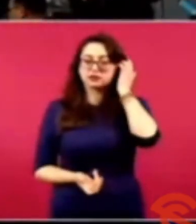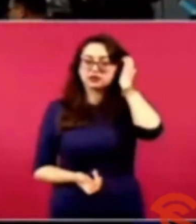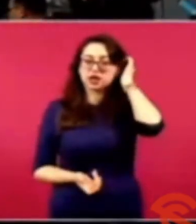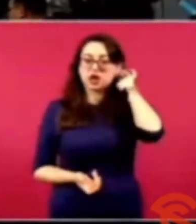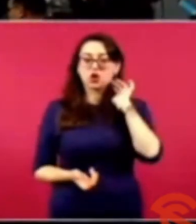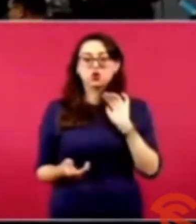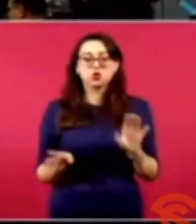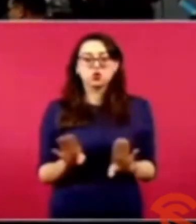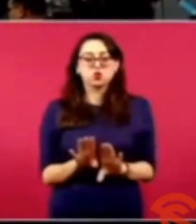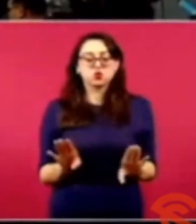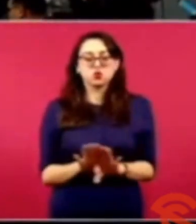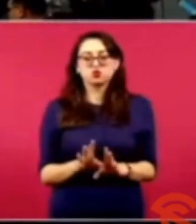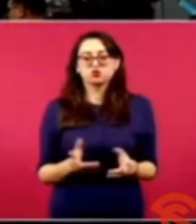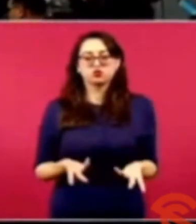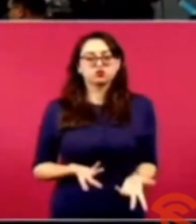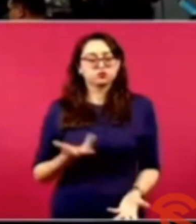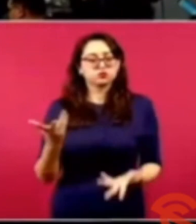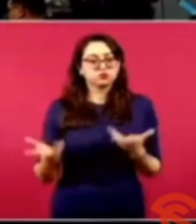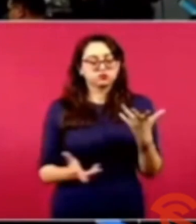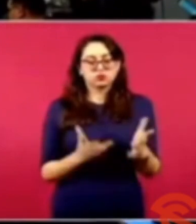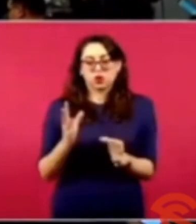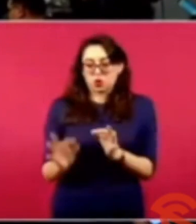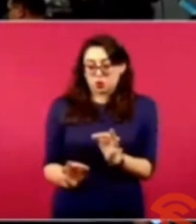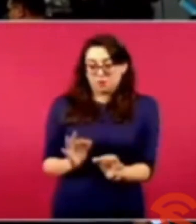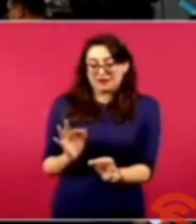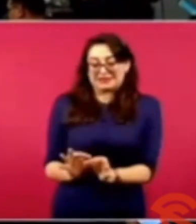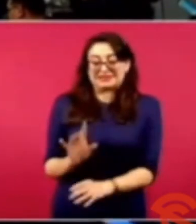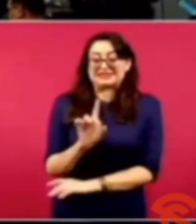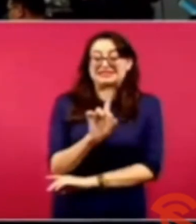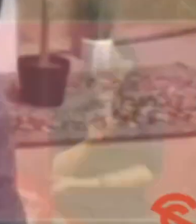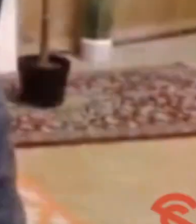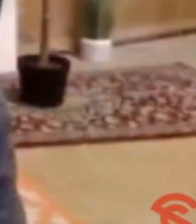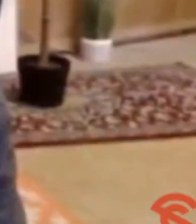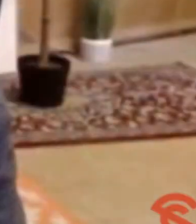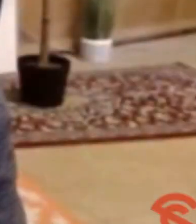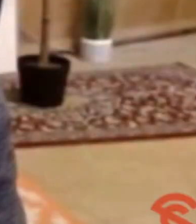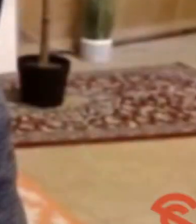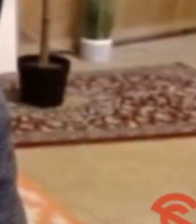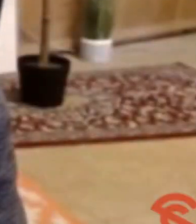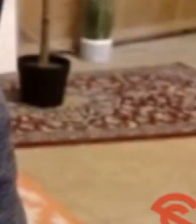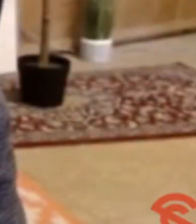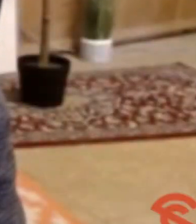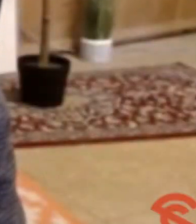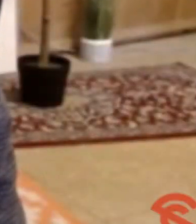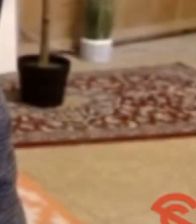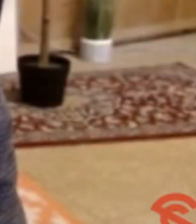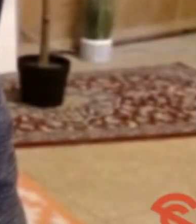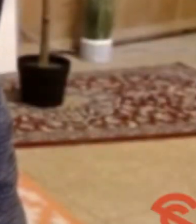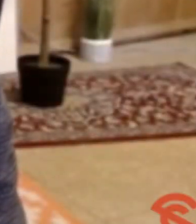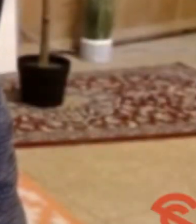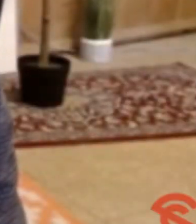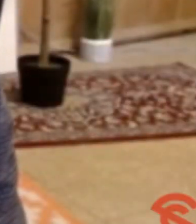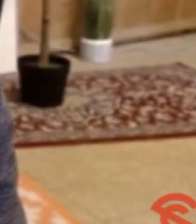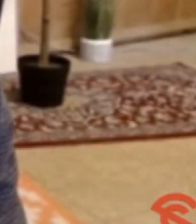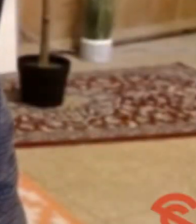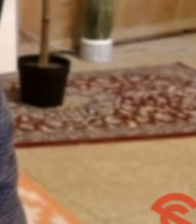Pero bueno, no sé si se deba de alguna otra forma cubrir la identidad de